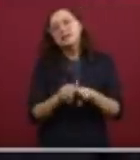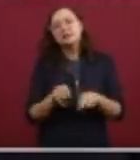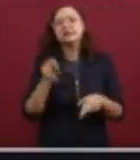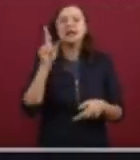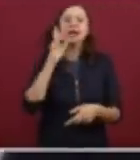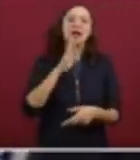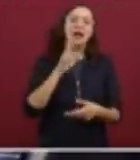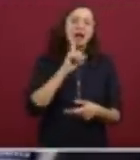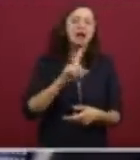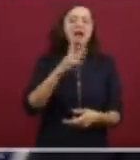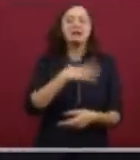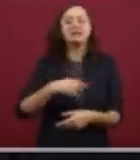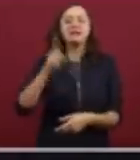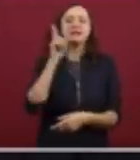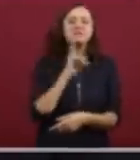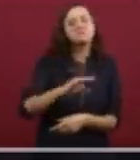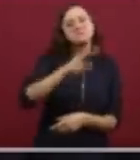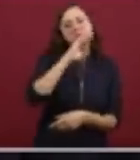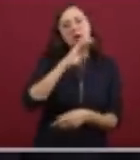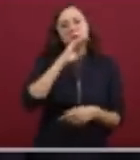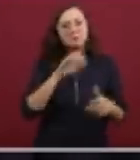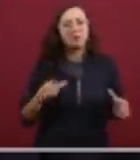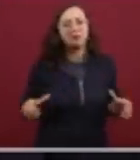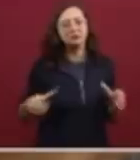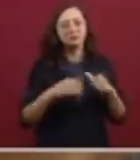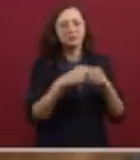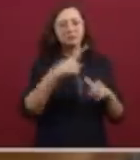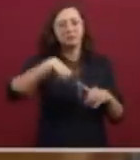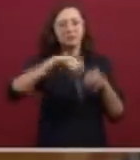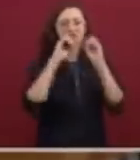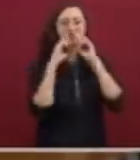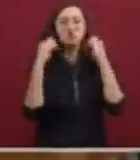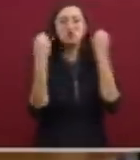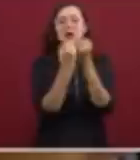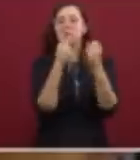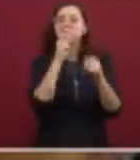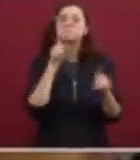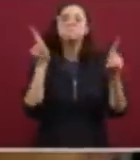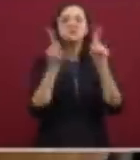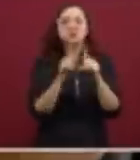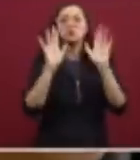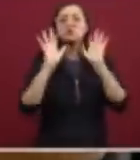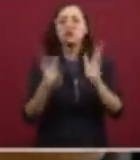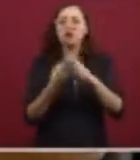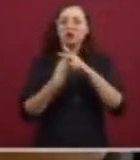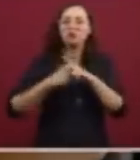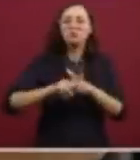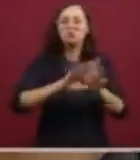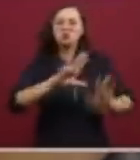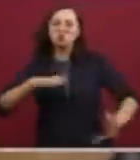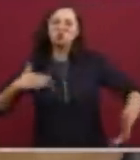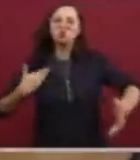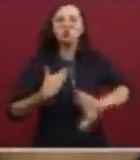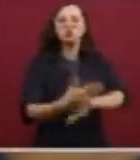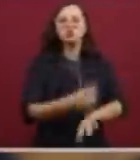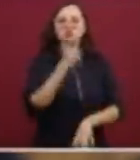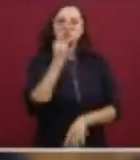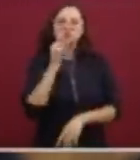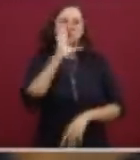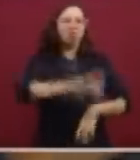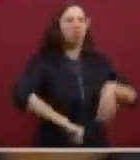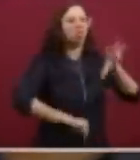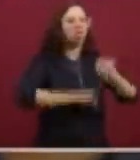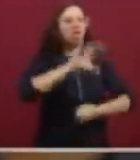esposas. Y esta organización también ha sido judicializada. El año pasado, señor presidente, el 29